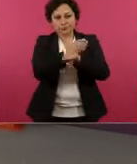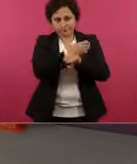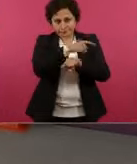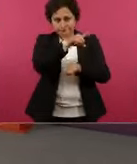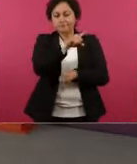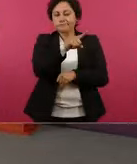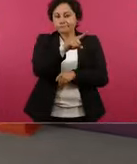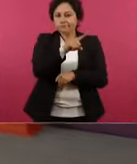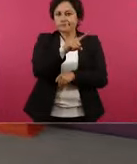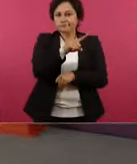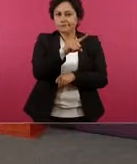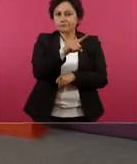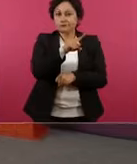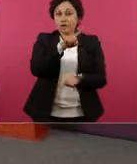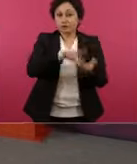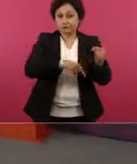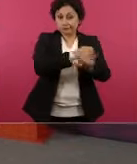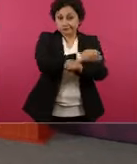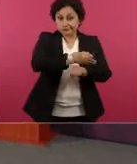pero hasta